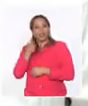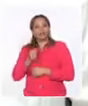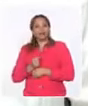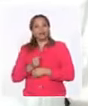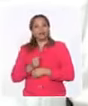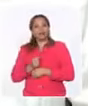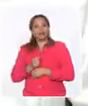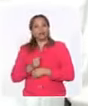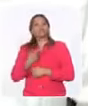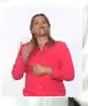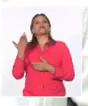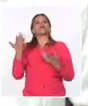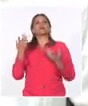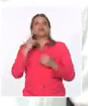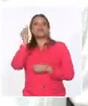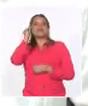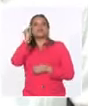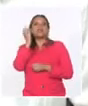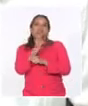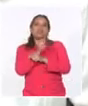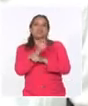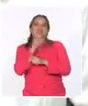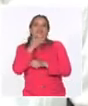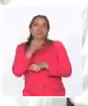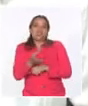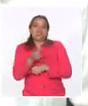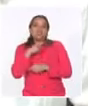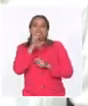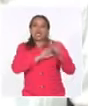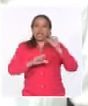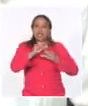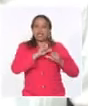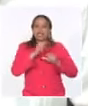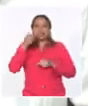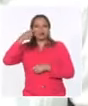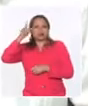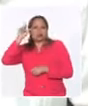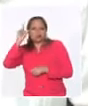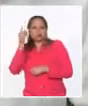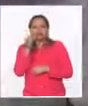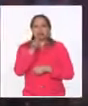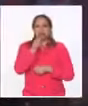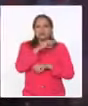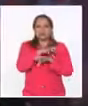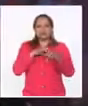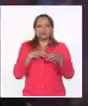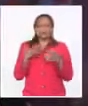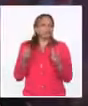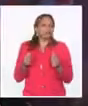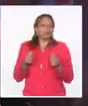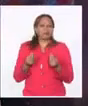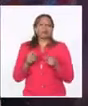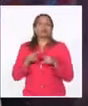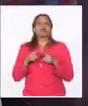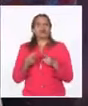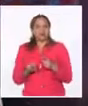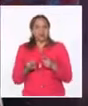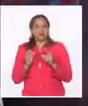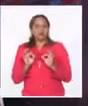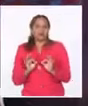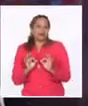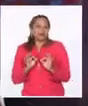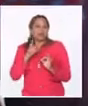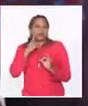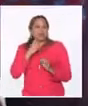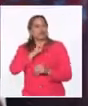¿Qué podía enseñarle a alguien el comandante jefe de genética, de ganadería, de alimento animal? Y sin embargo tenía esa